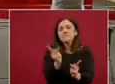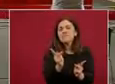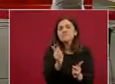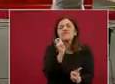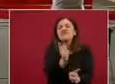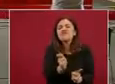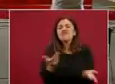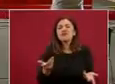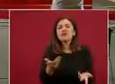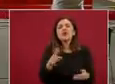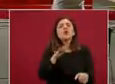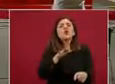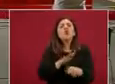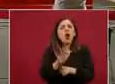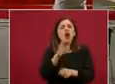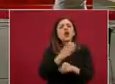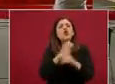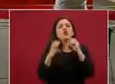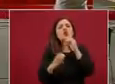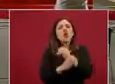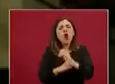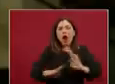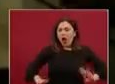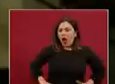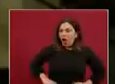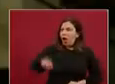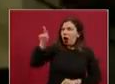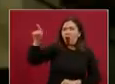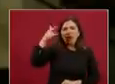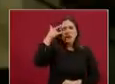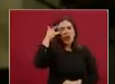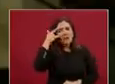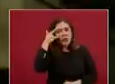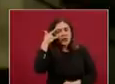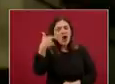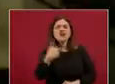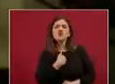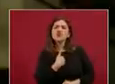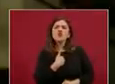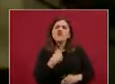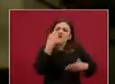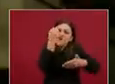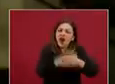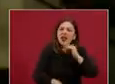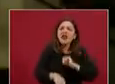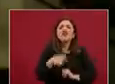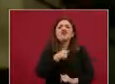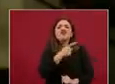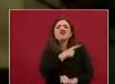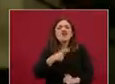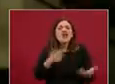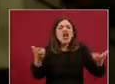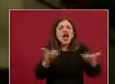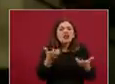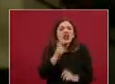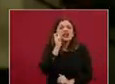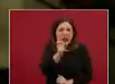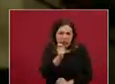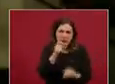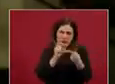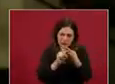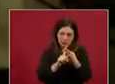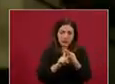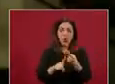sería, bueno, ¿qué atributos sí tuvo Campeche, que no los tuvimos nosotros, y qué tenemos que hacer? Sería mi primera